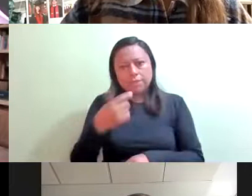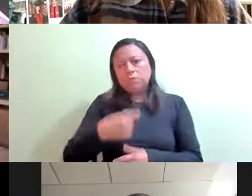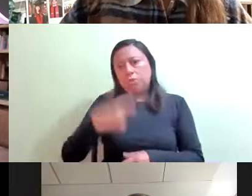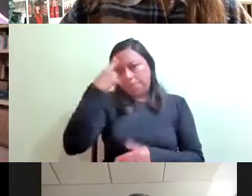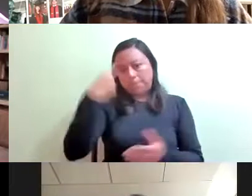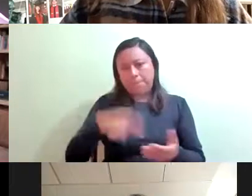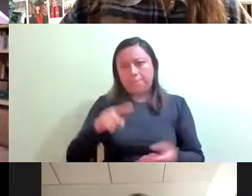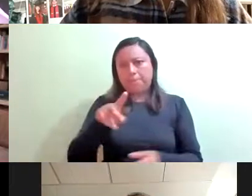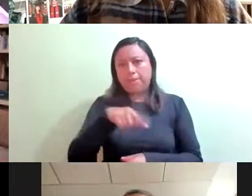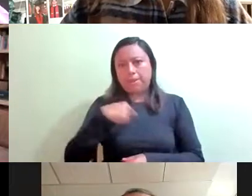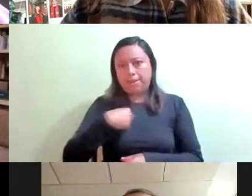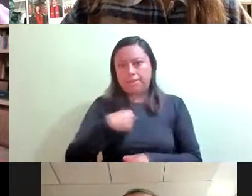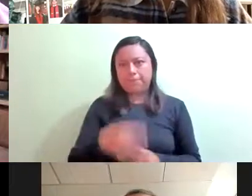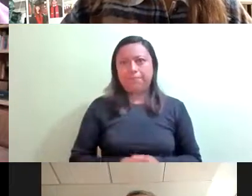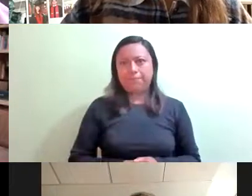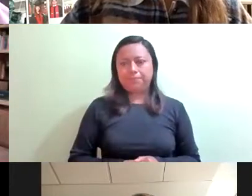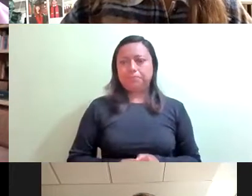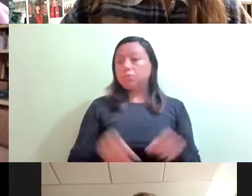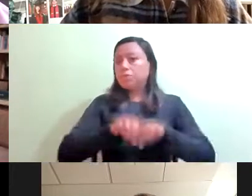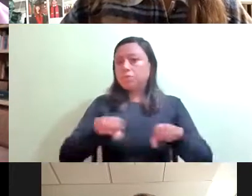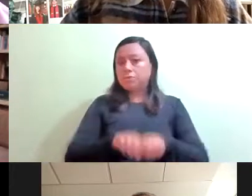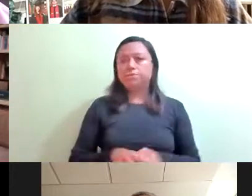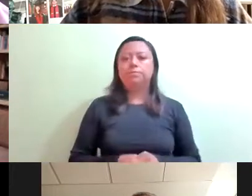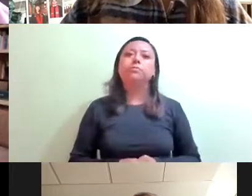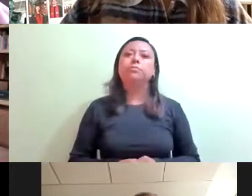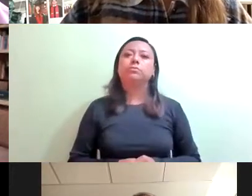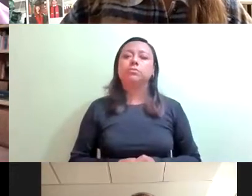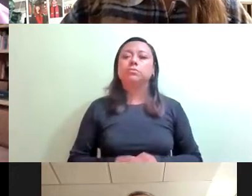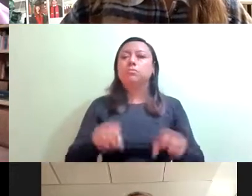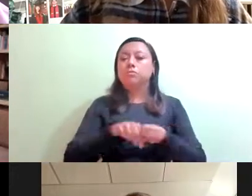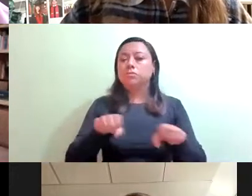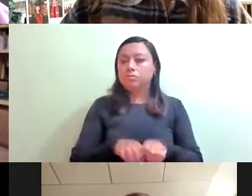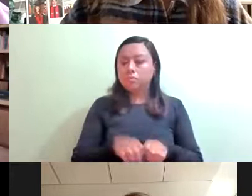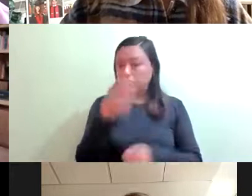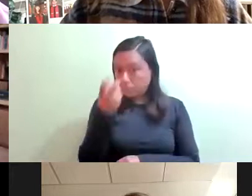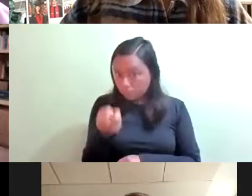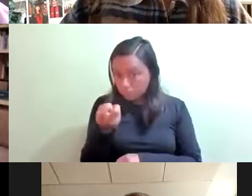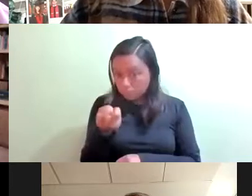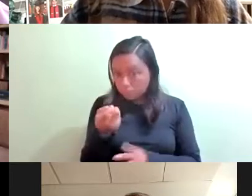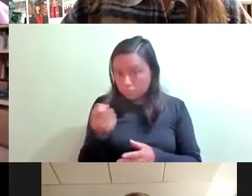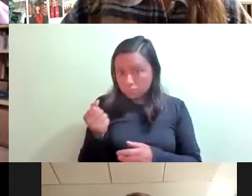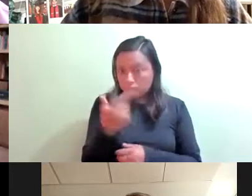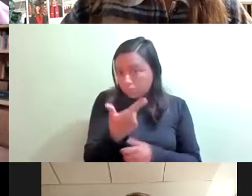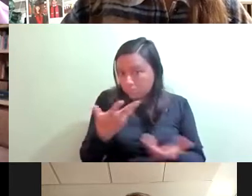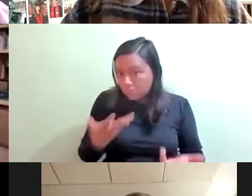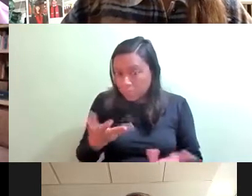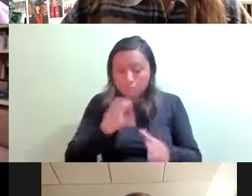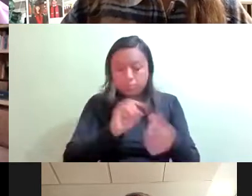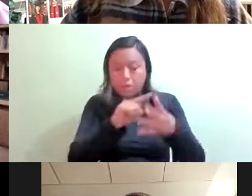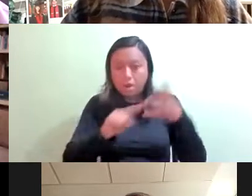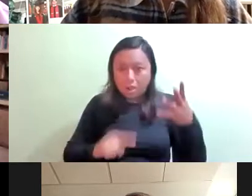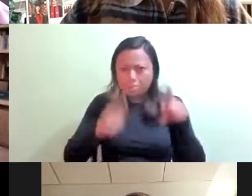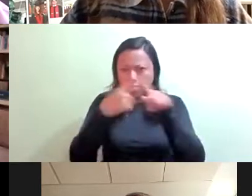se ha venido convirtiendo en un hecho desagradable, digamos